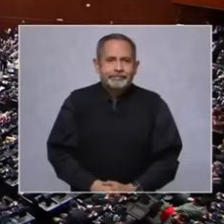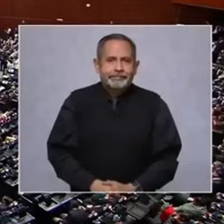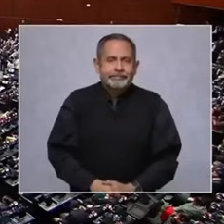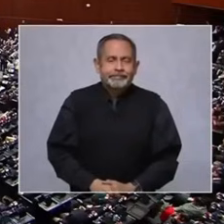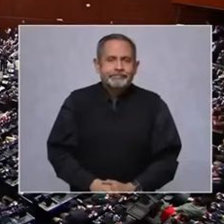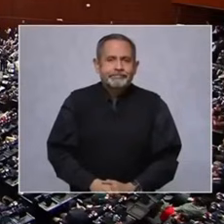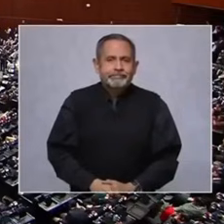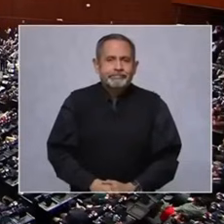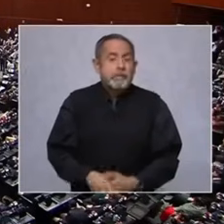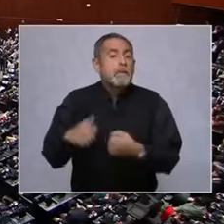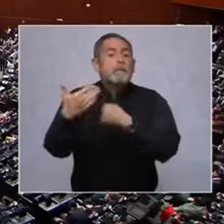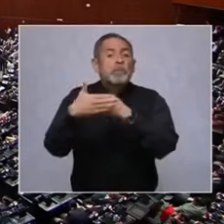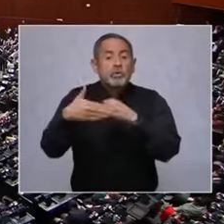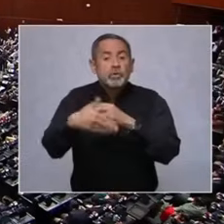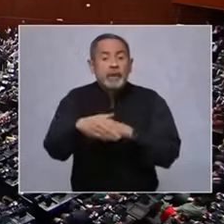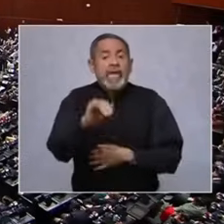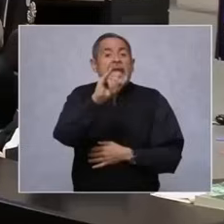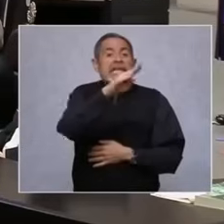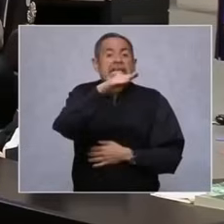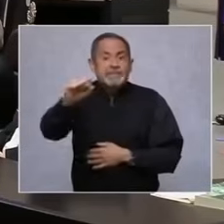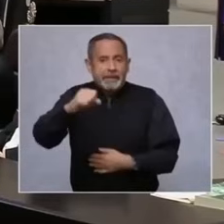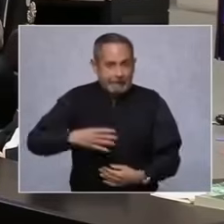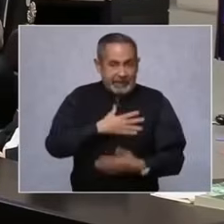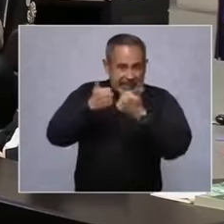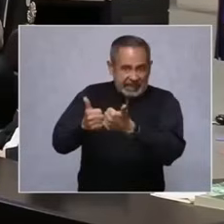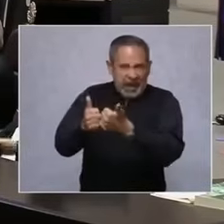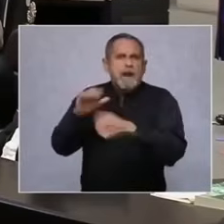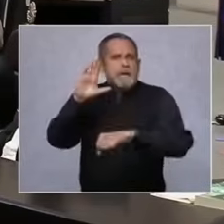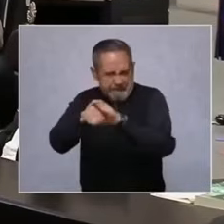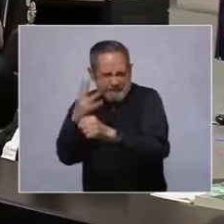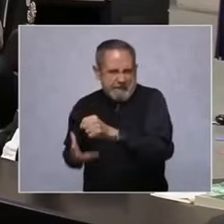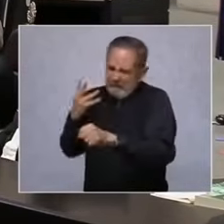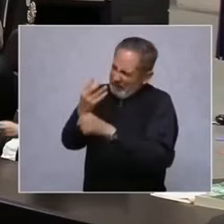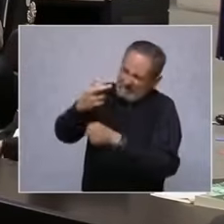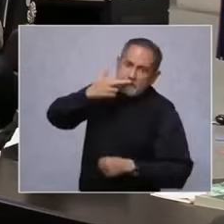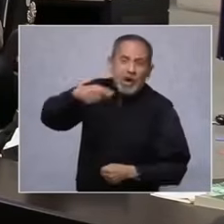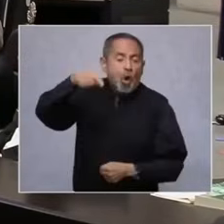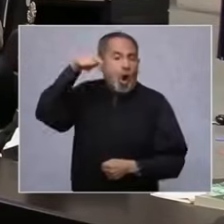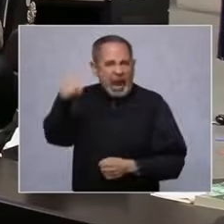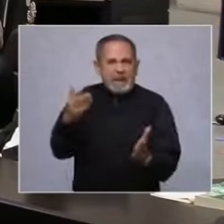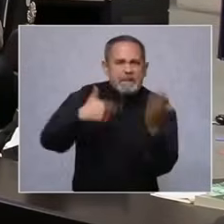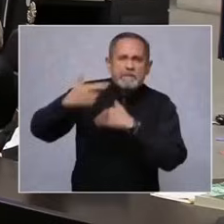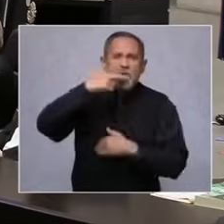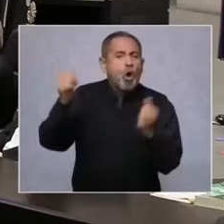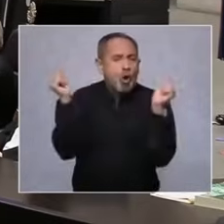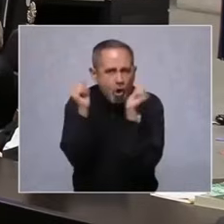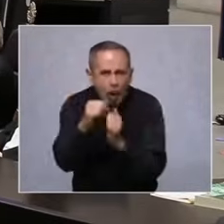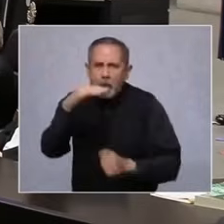beneficiosas. Consolidaremos Dios mío, el estoy en shock, como el mejor shock. Sistema de salud pública gratuita y de